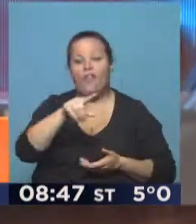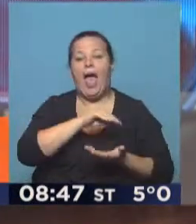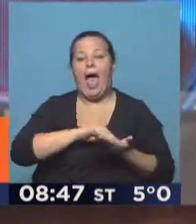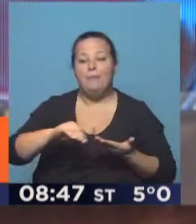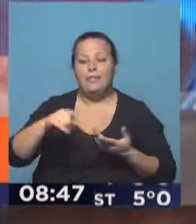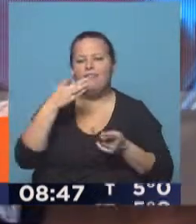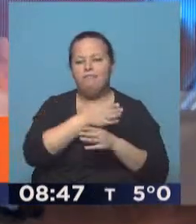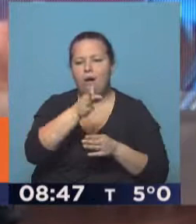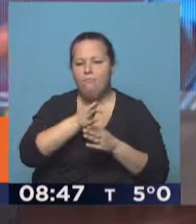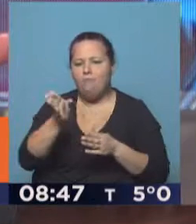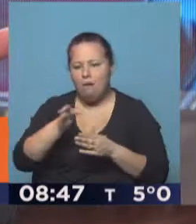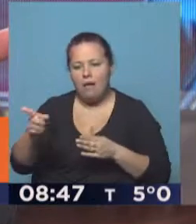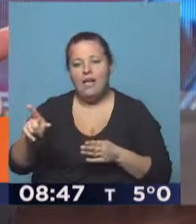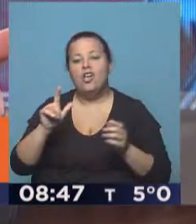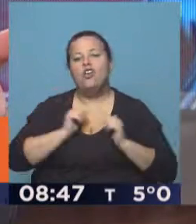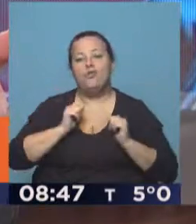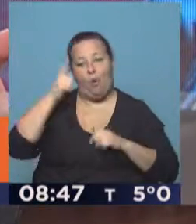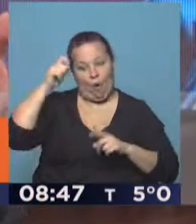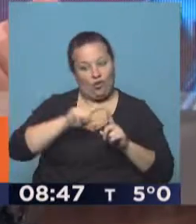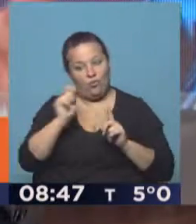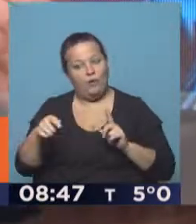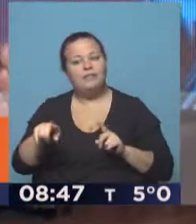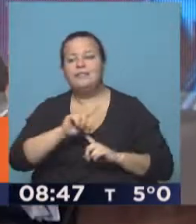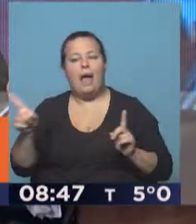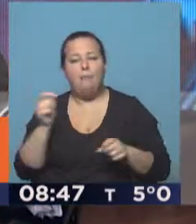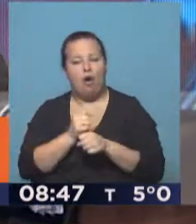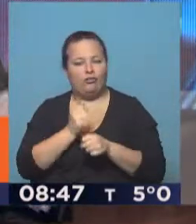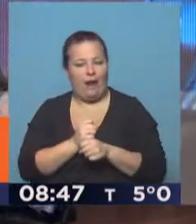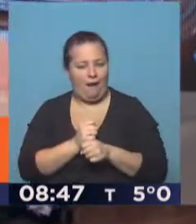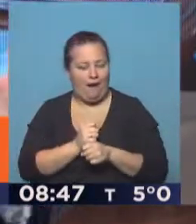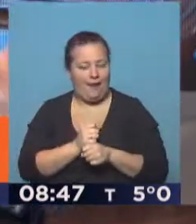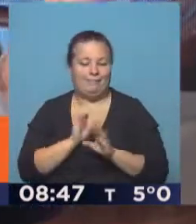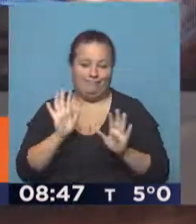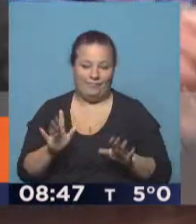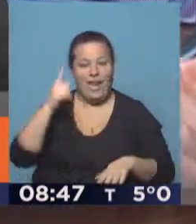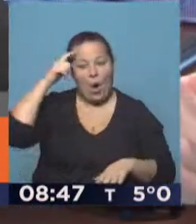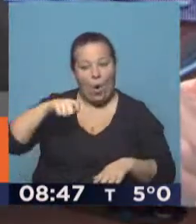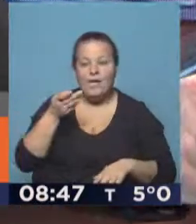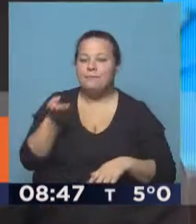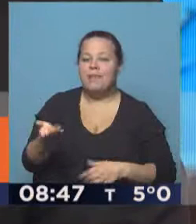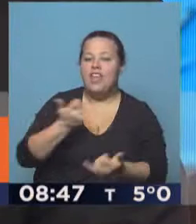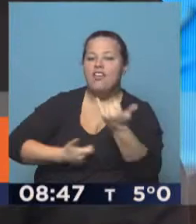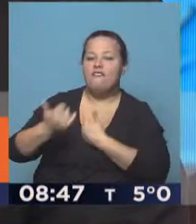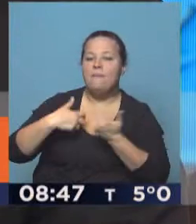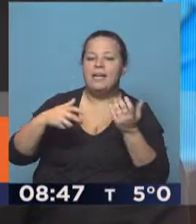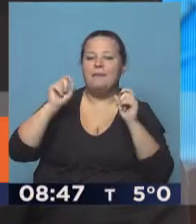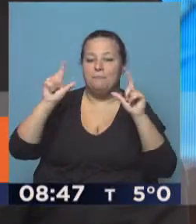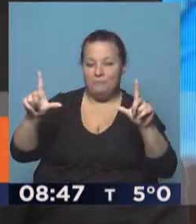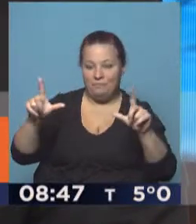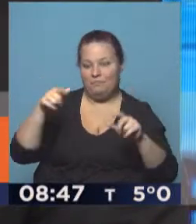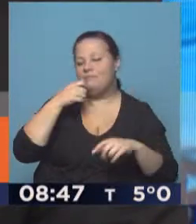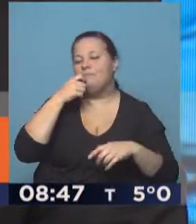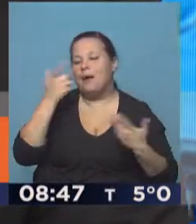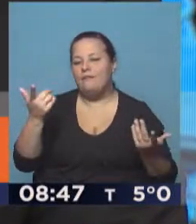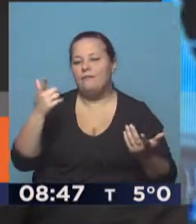para distintas cosas y que son auxiliares de los jueces, tampoco funcionaban en este sentido. Es decir, un juez le pedía información a la Inspección de Justicia,